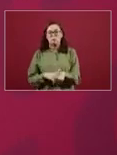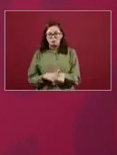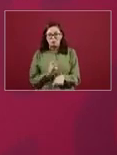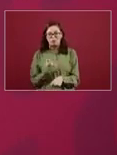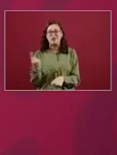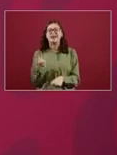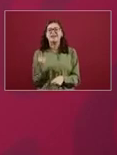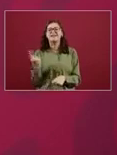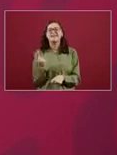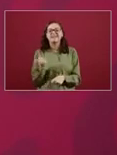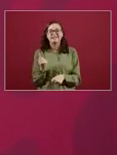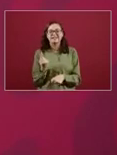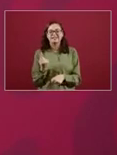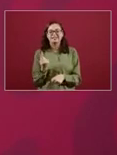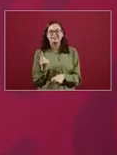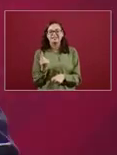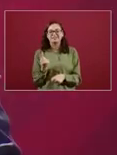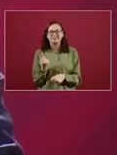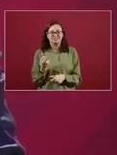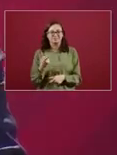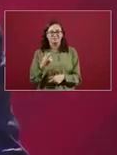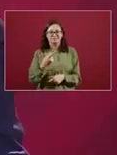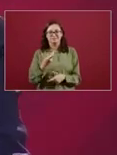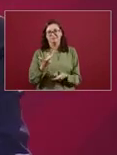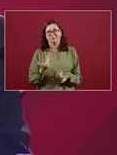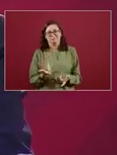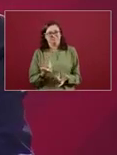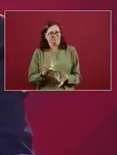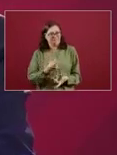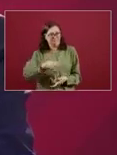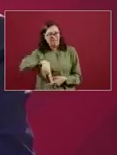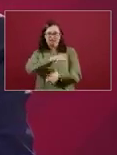a acabar con los huevos